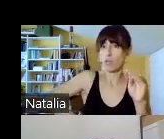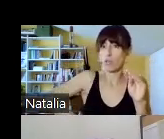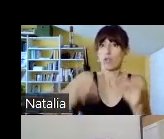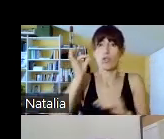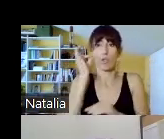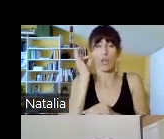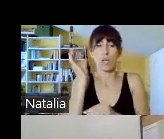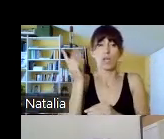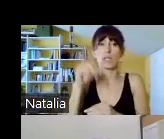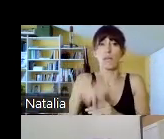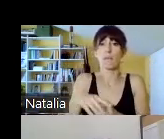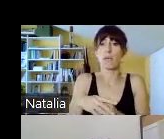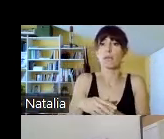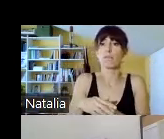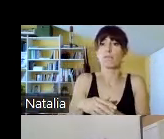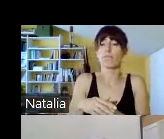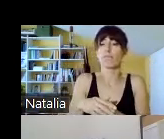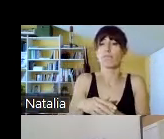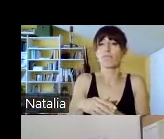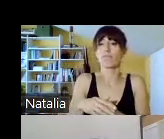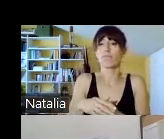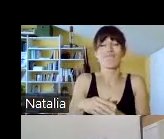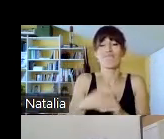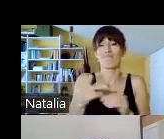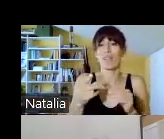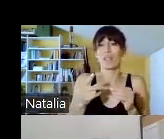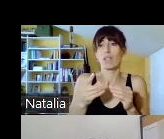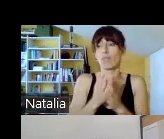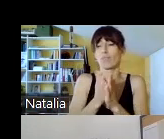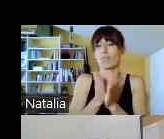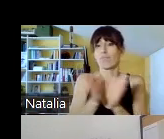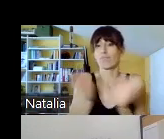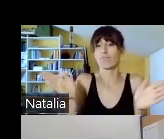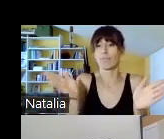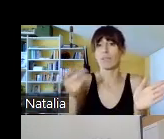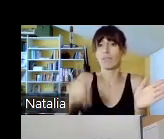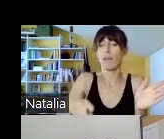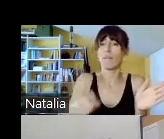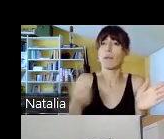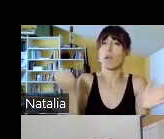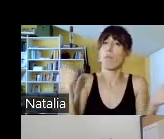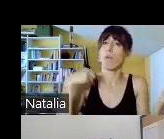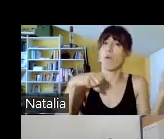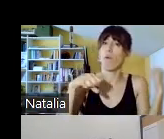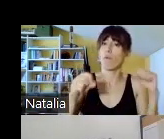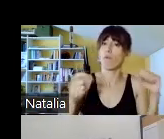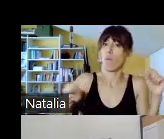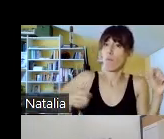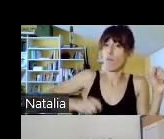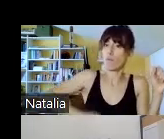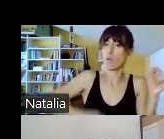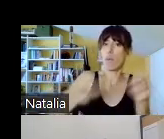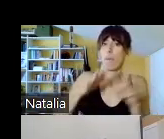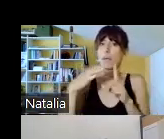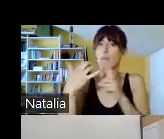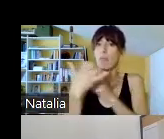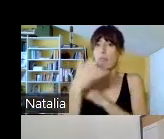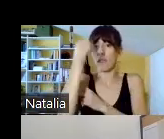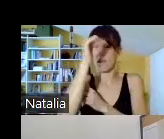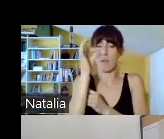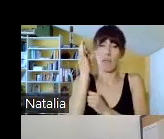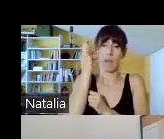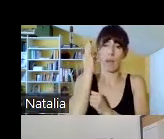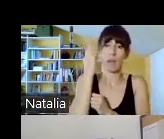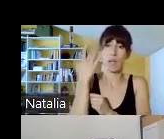profesionales ha sido parcial, y la formación de los profesionales desde una perspectiva de género. Y a